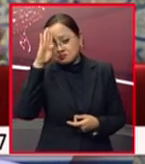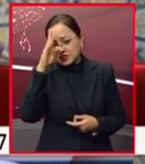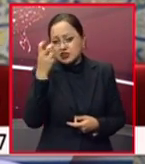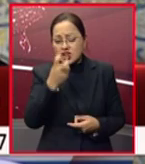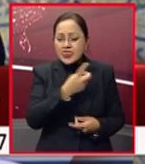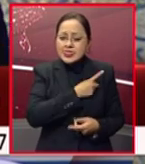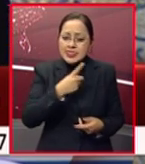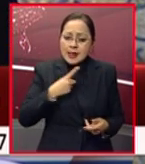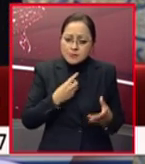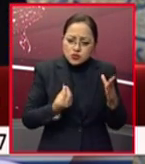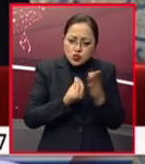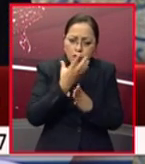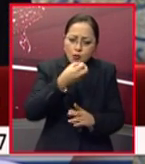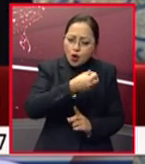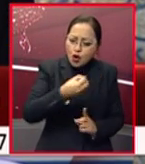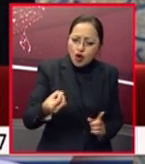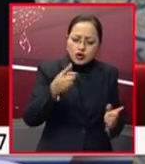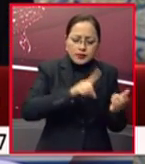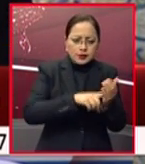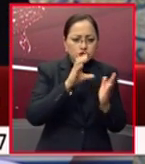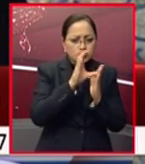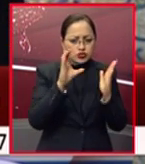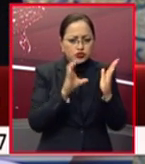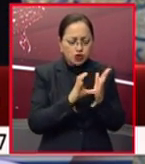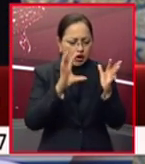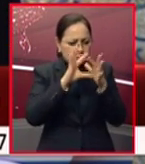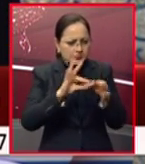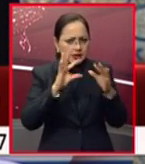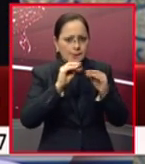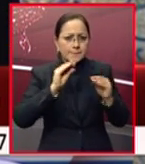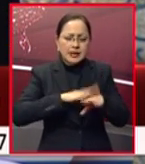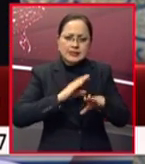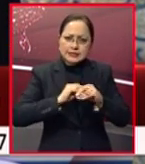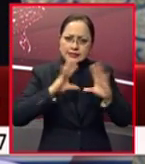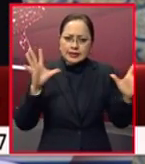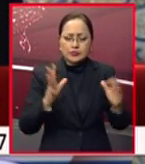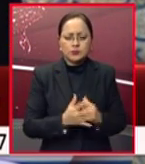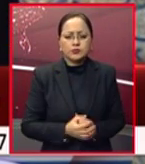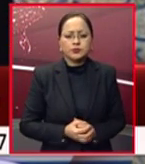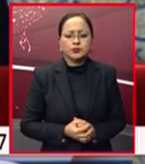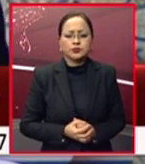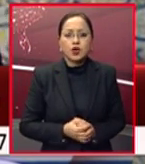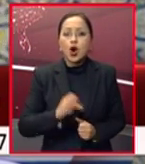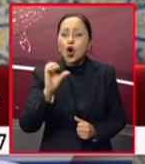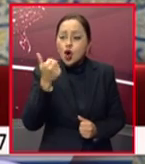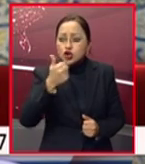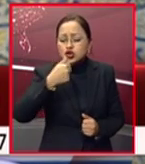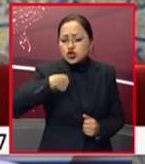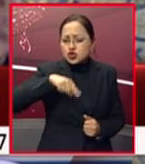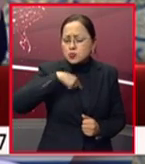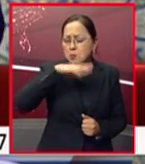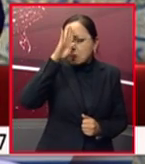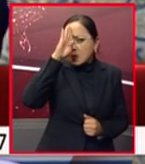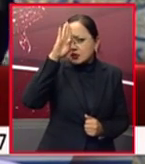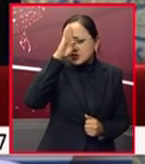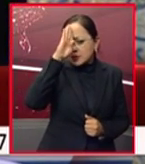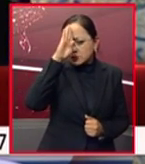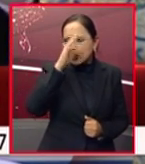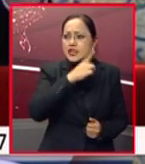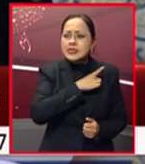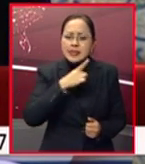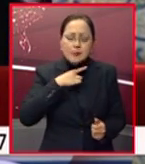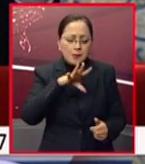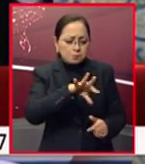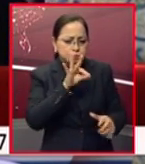un reordenamiento de la Constitución ya explicada aquí. Otros que pensamos también que debemos de extraer